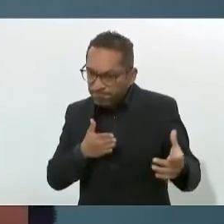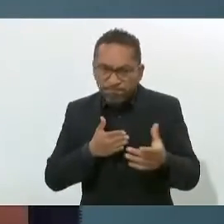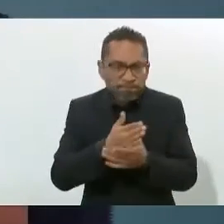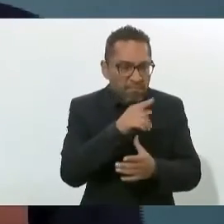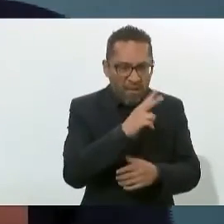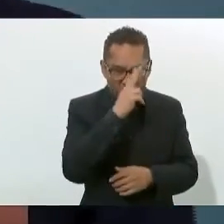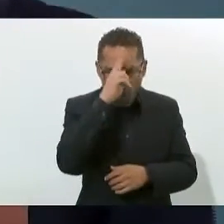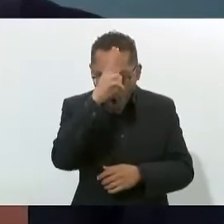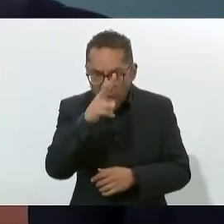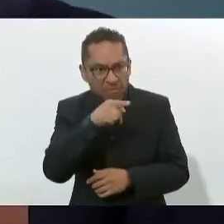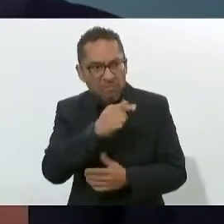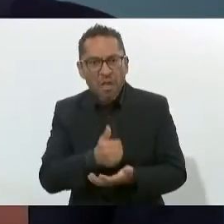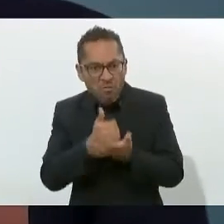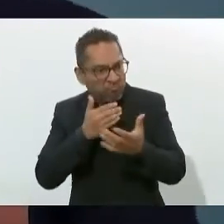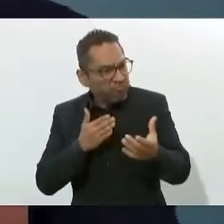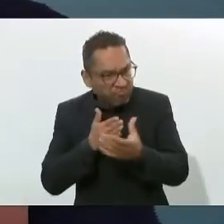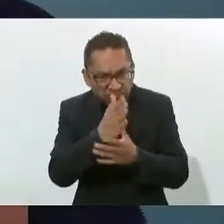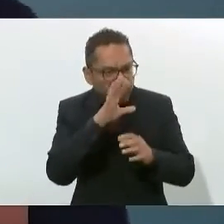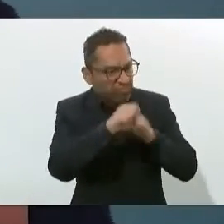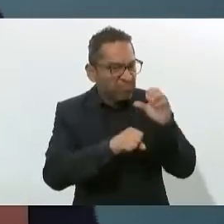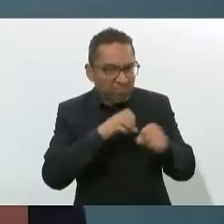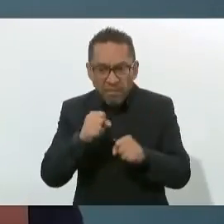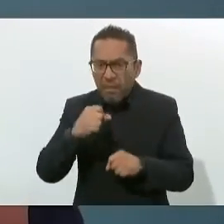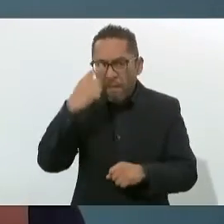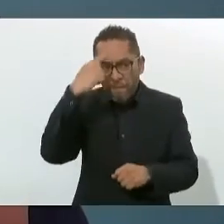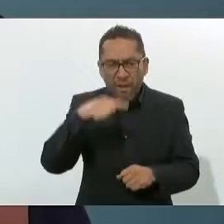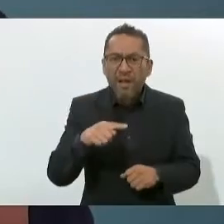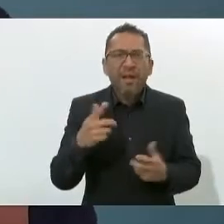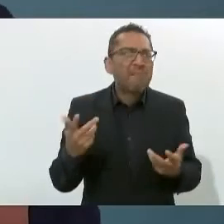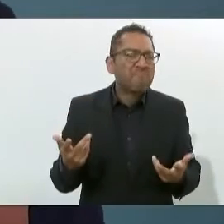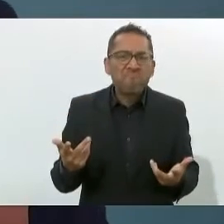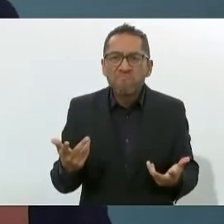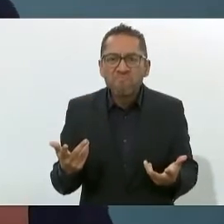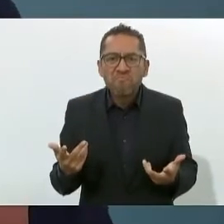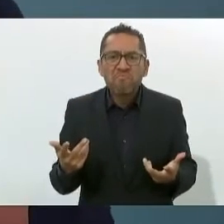la violencia, para que no haya